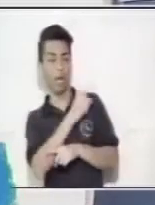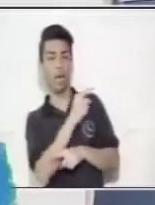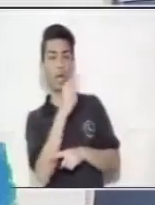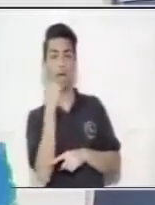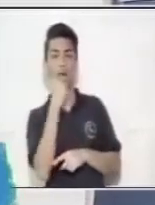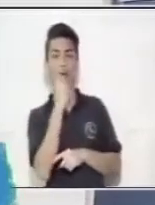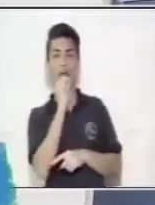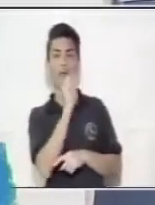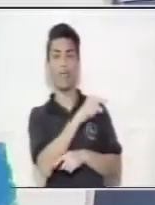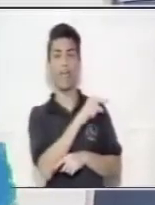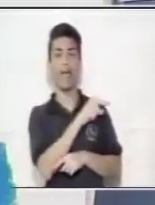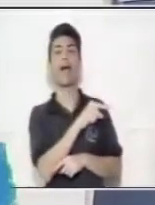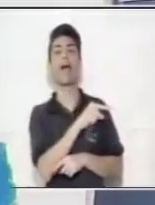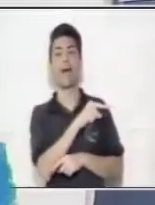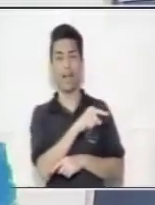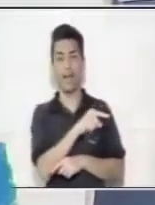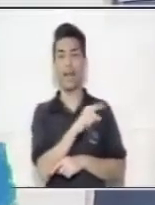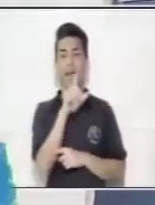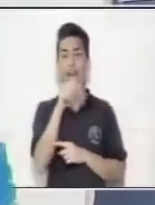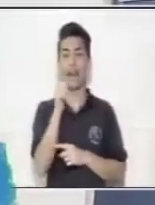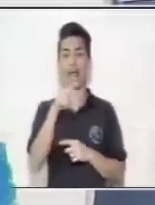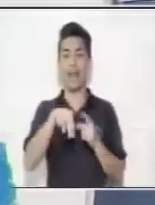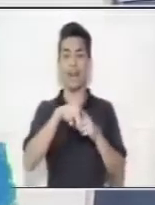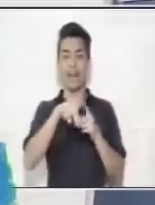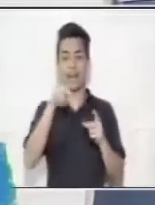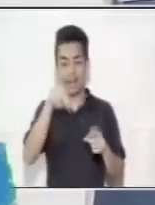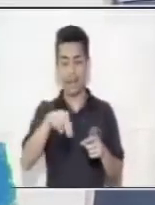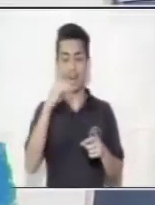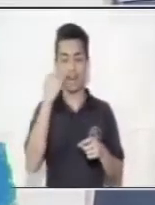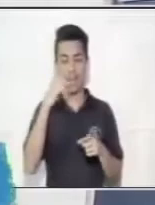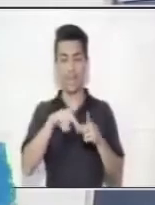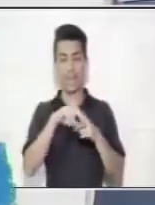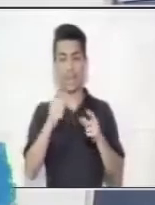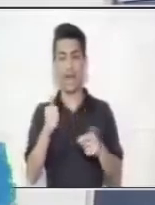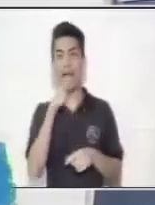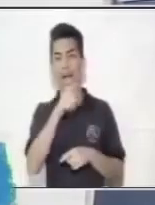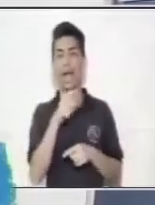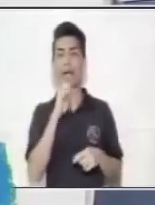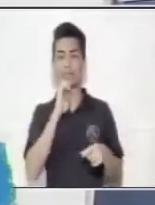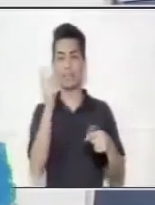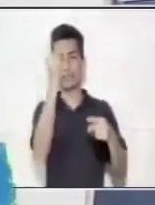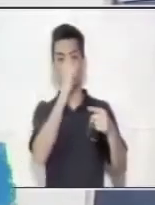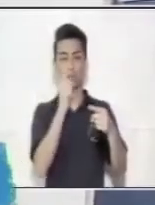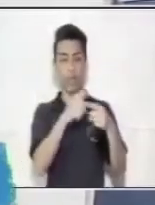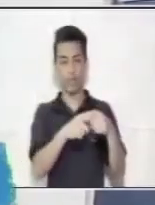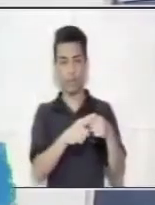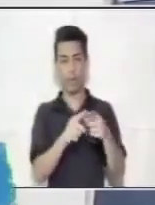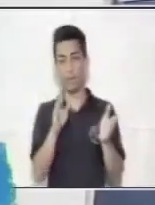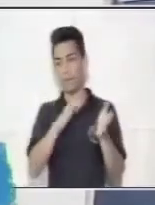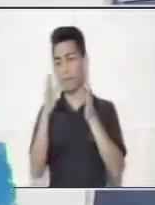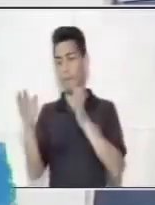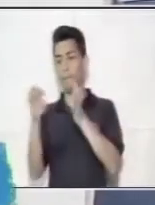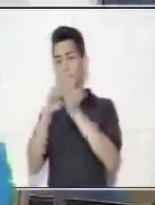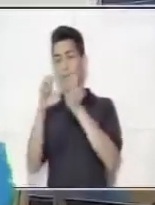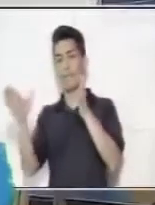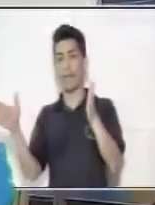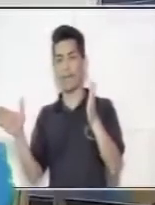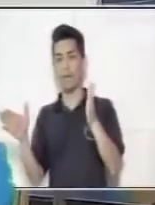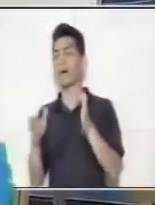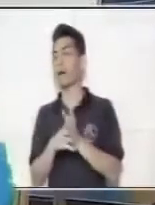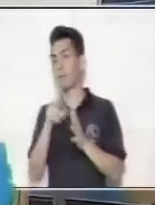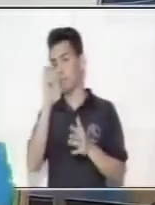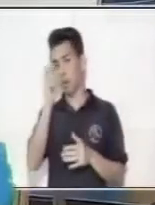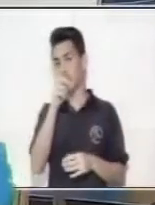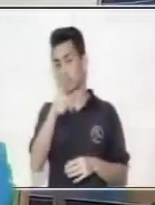Entonces, ella es la niña y esto sería nuestro predicado. Por lo tanto, llega a ser una